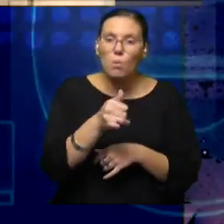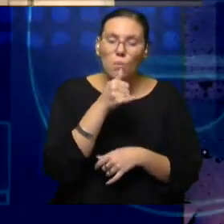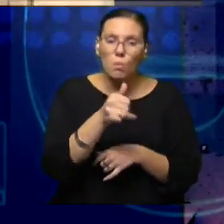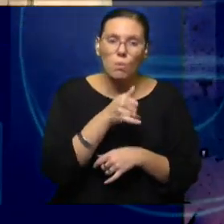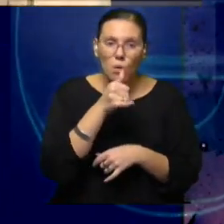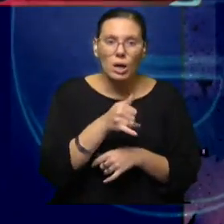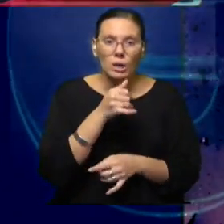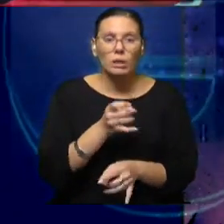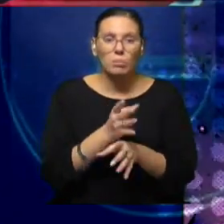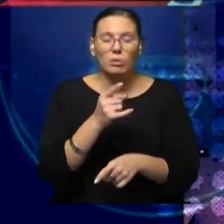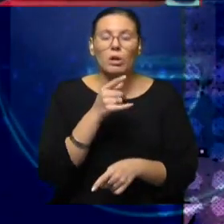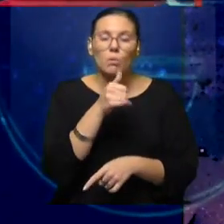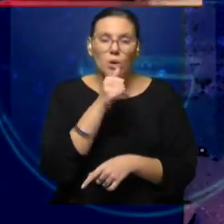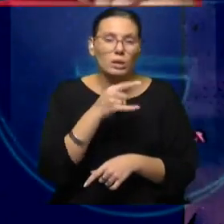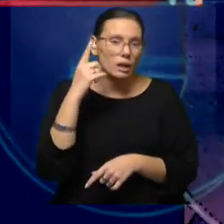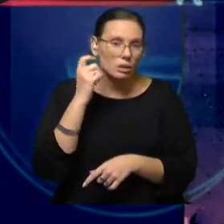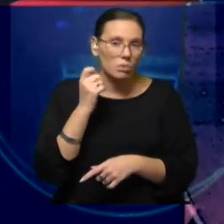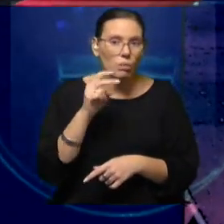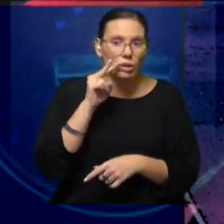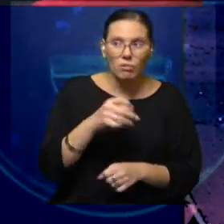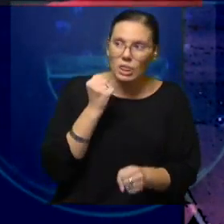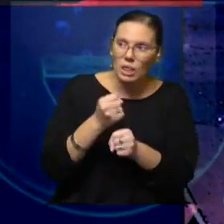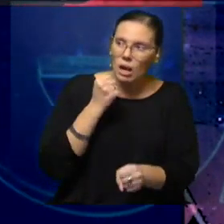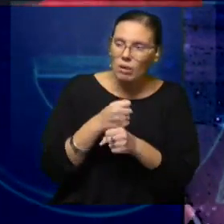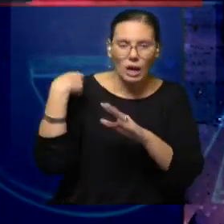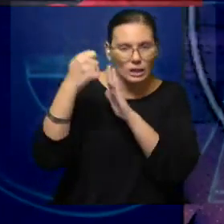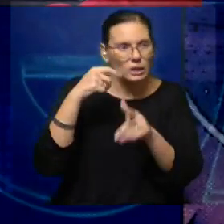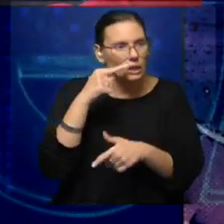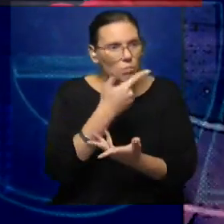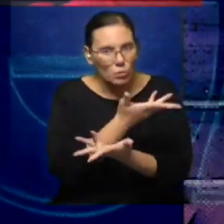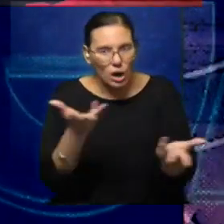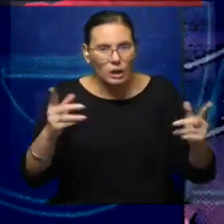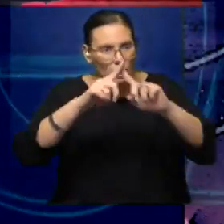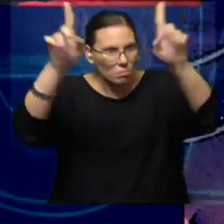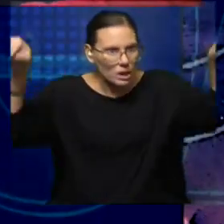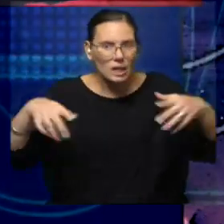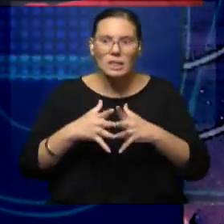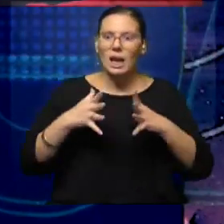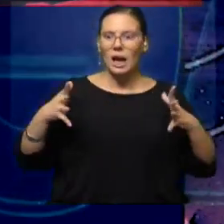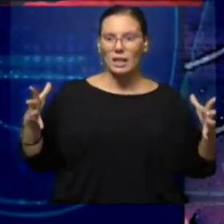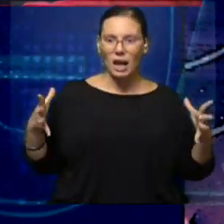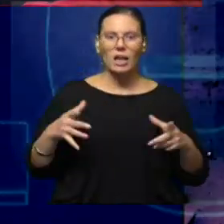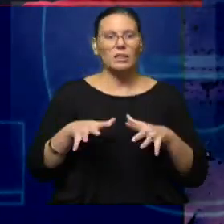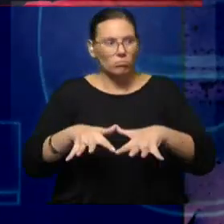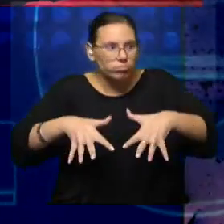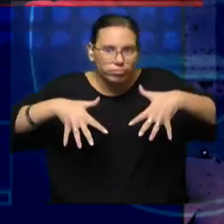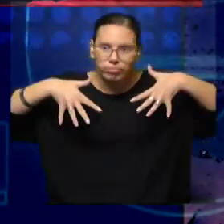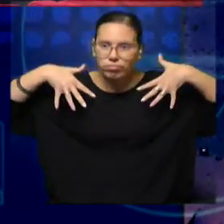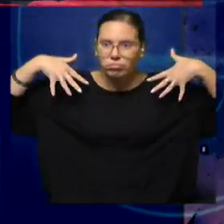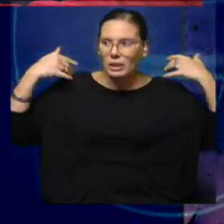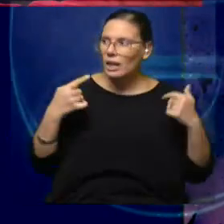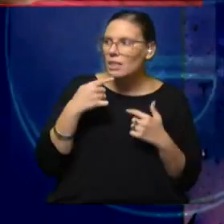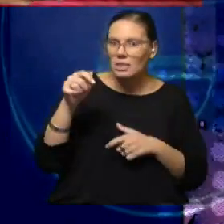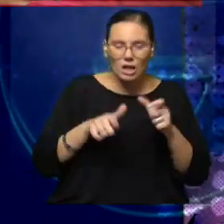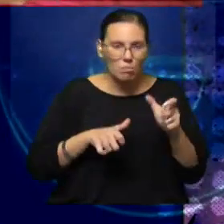¿Y cómo es el momento ese de ver lo que tanto trabajaron, verlo en la pantalla grande con mucha gente, qué comenta la